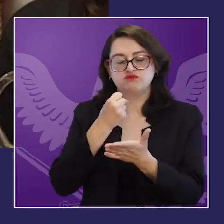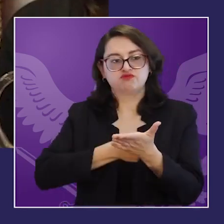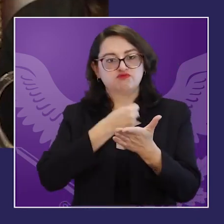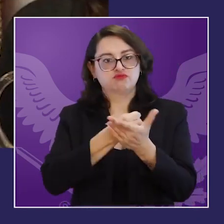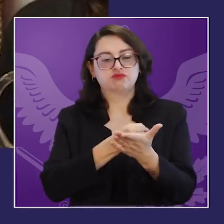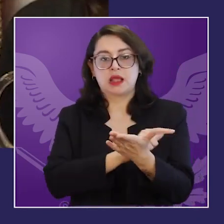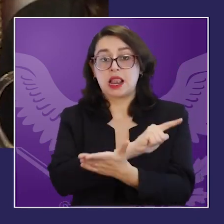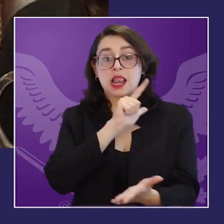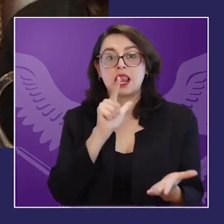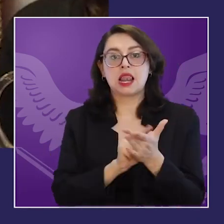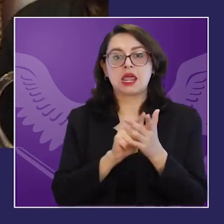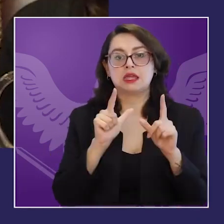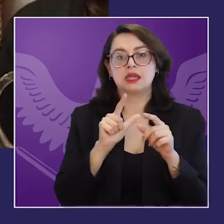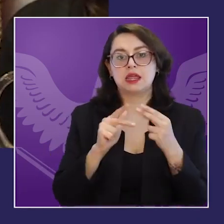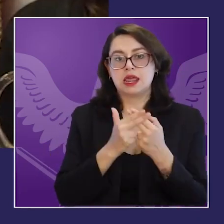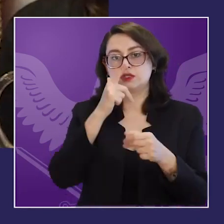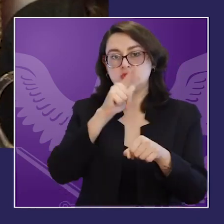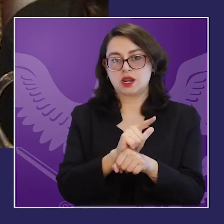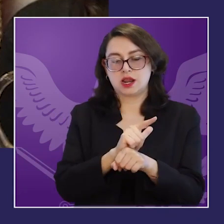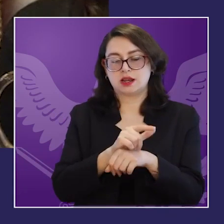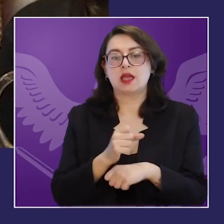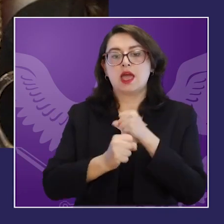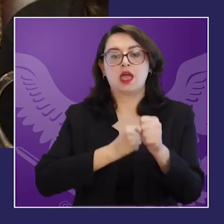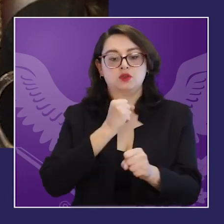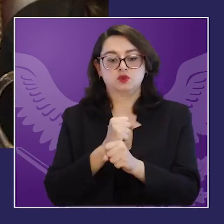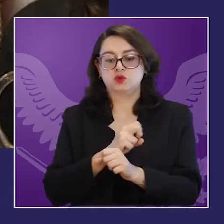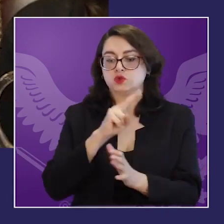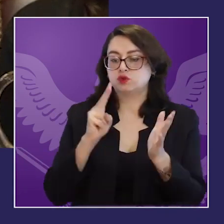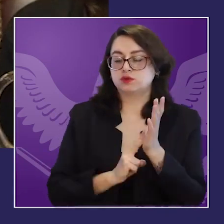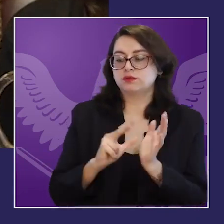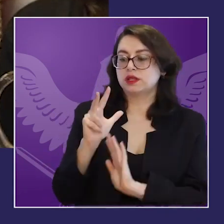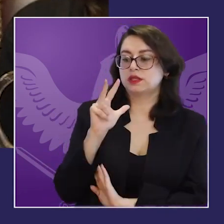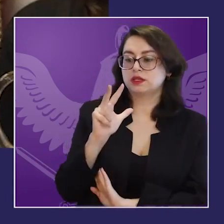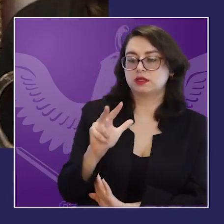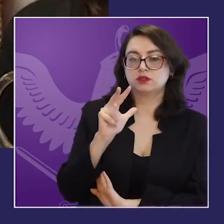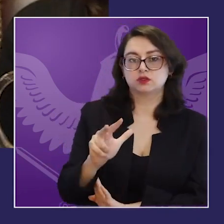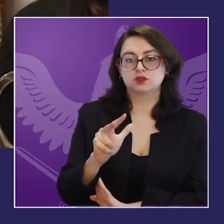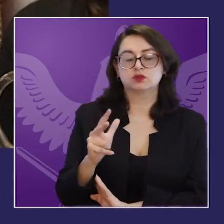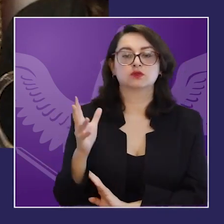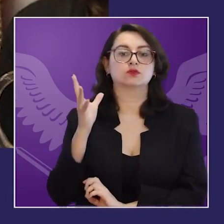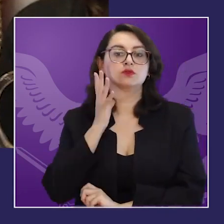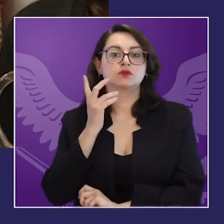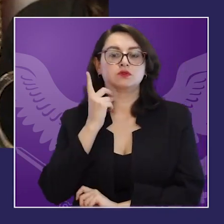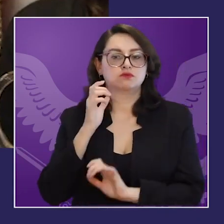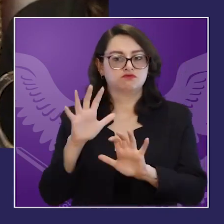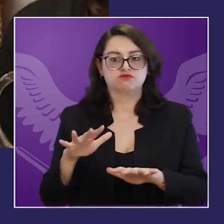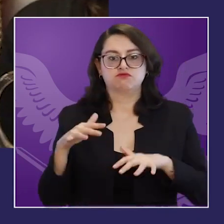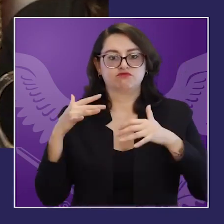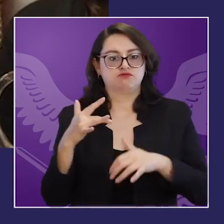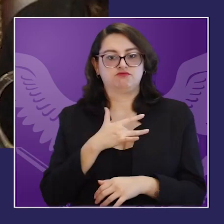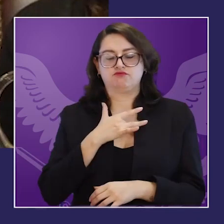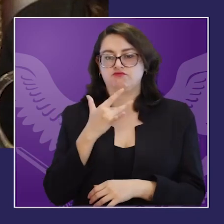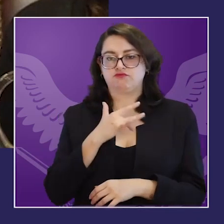nacional. Y en el 2018, nuevamente por unanimidad, el Congreso de la Nación sancionó la Ley de Régimen de